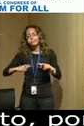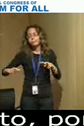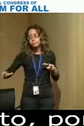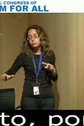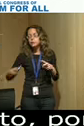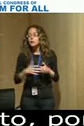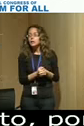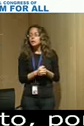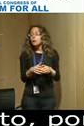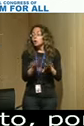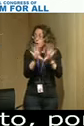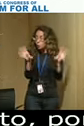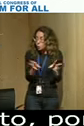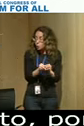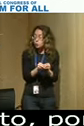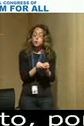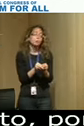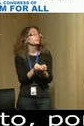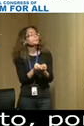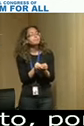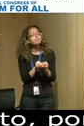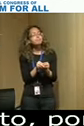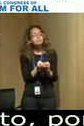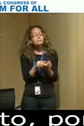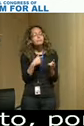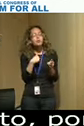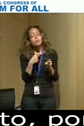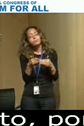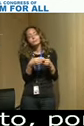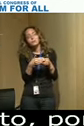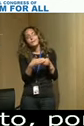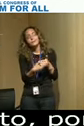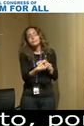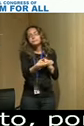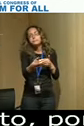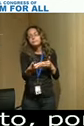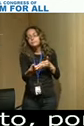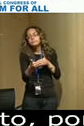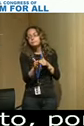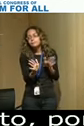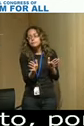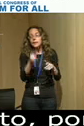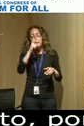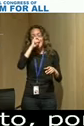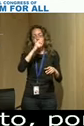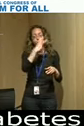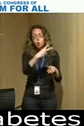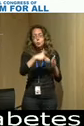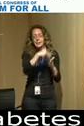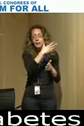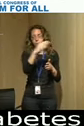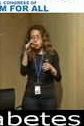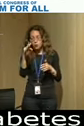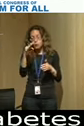quería plantear, o sea, que dejar un poco la puerta abierta y decir que la proyección que para el año 2050, como ya